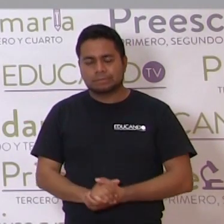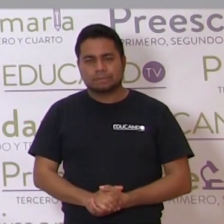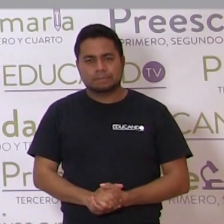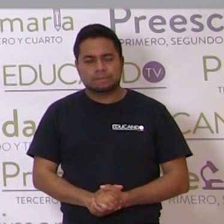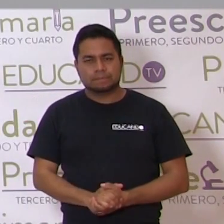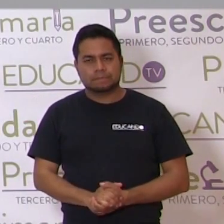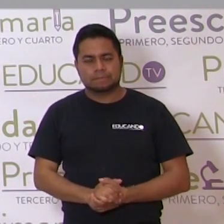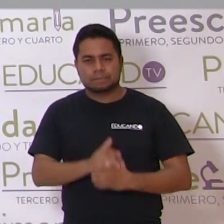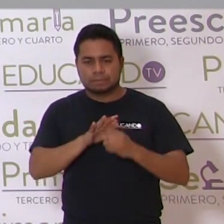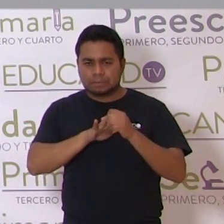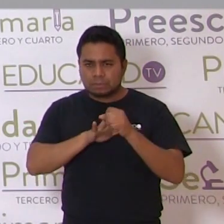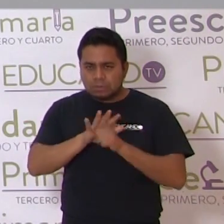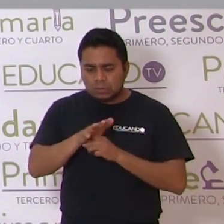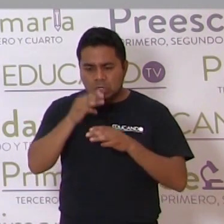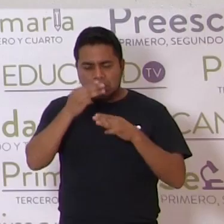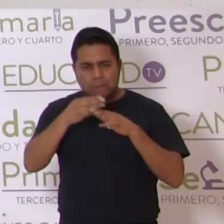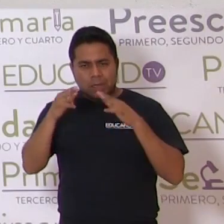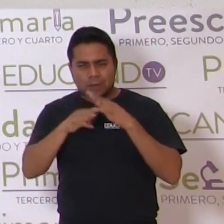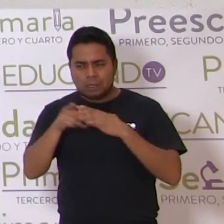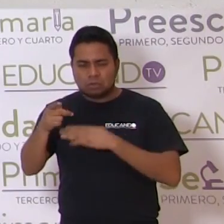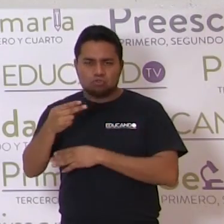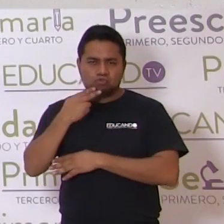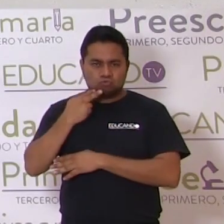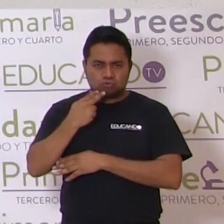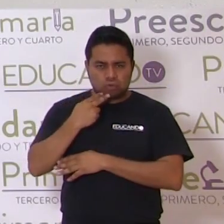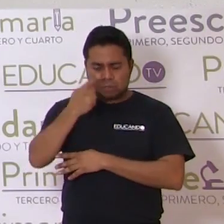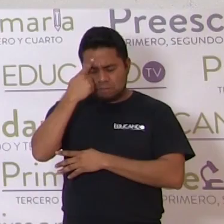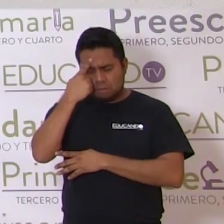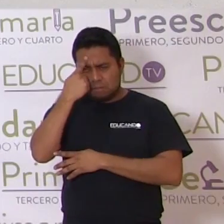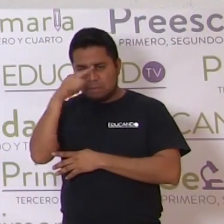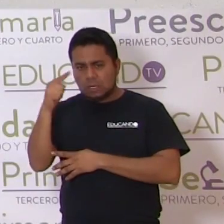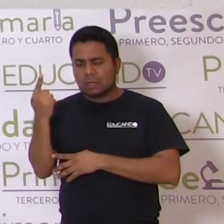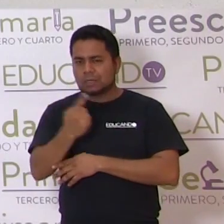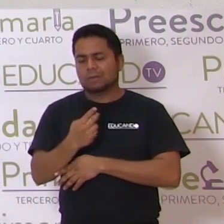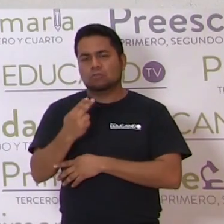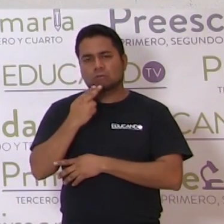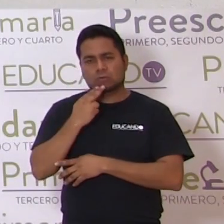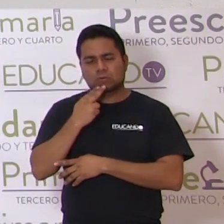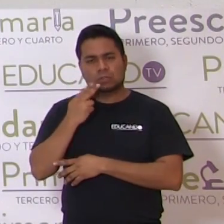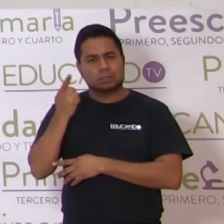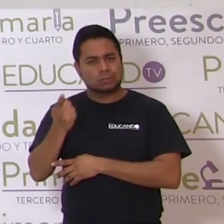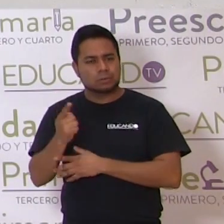¿En qué materia los han utilizado o para qué los han utilizado?